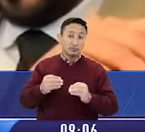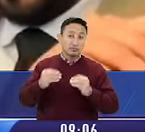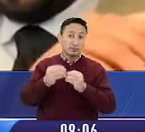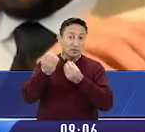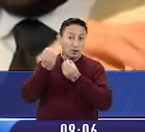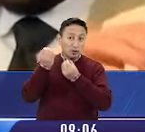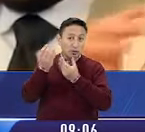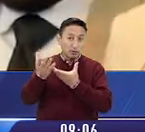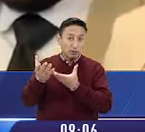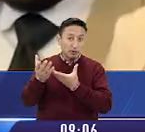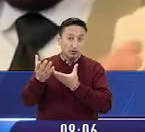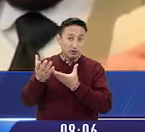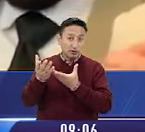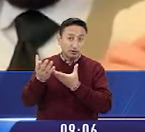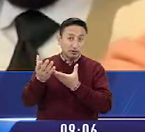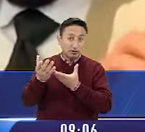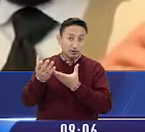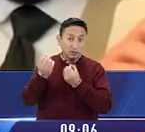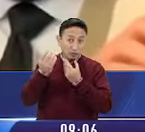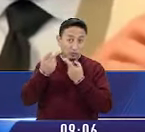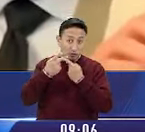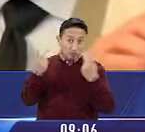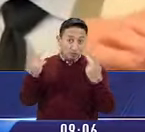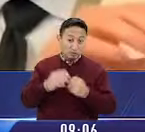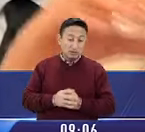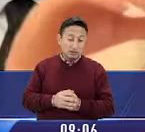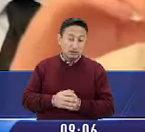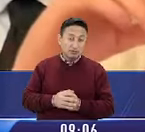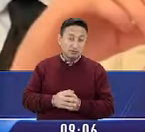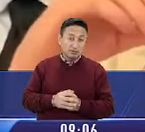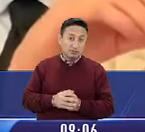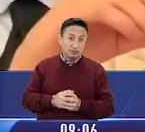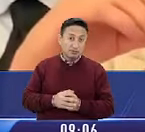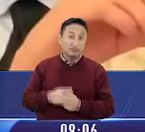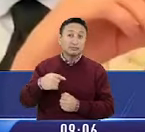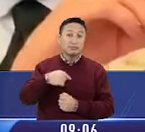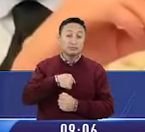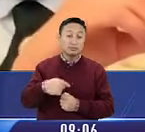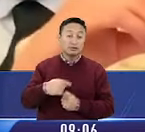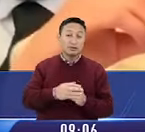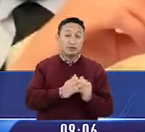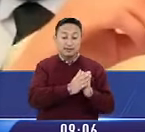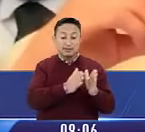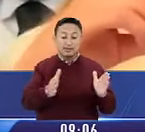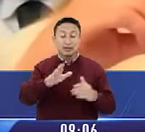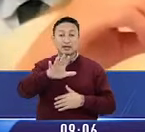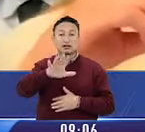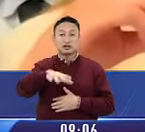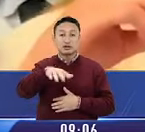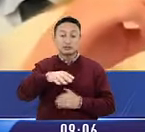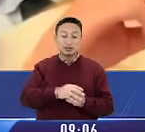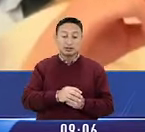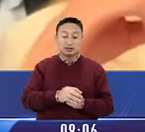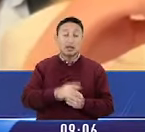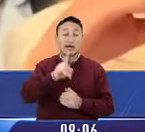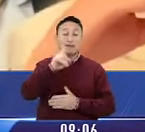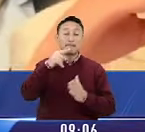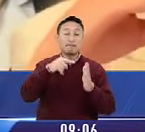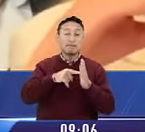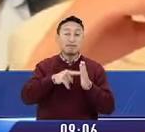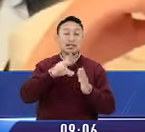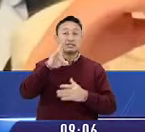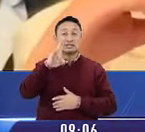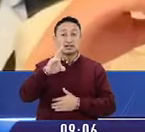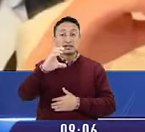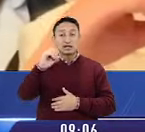la información igualmente es pública. También quiero comentarles que en estos 5 meses nosotros hemos dado más de 1.700 permisos